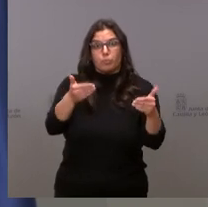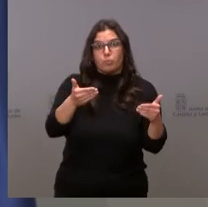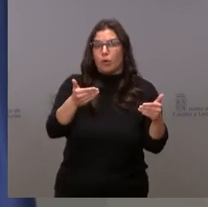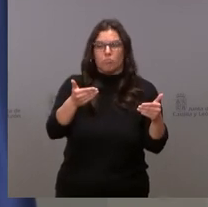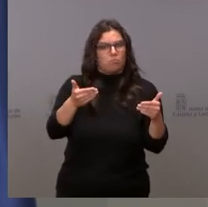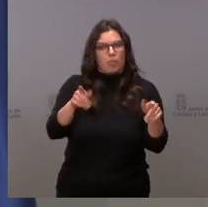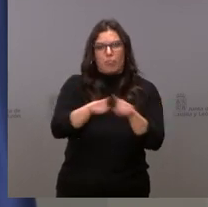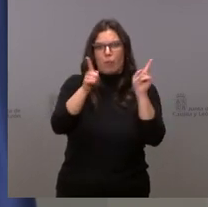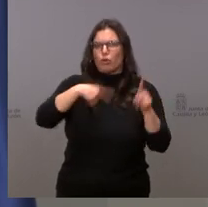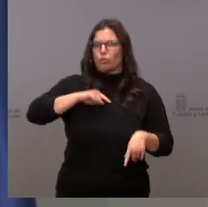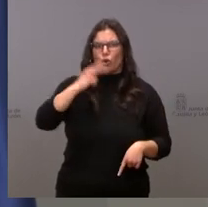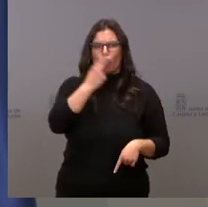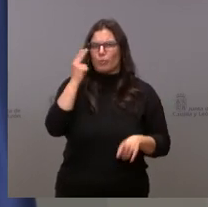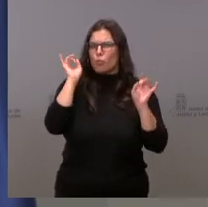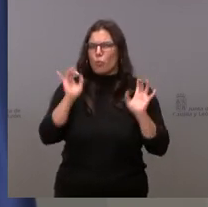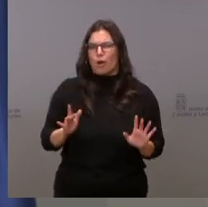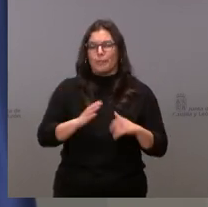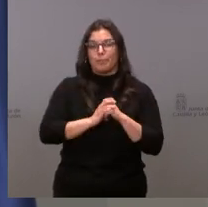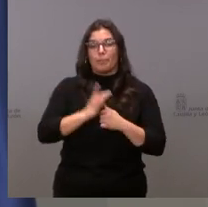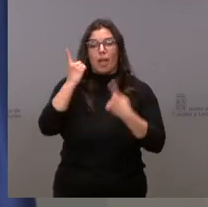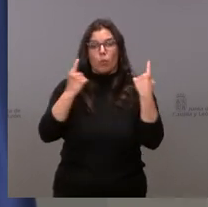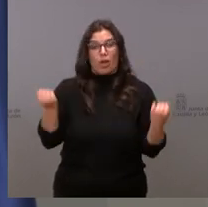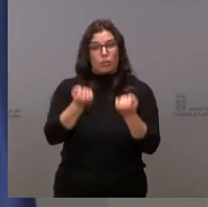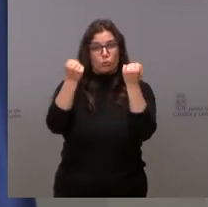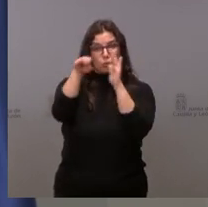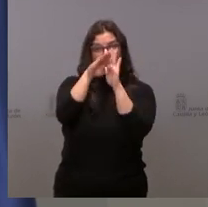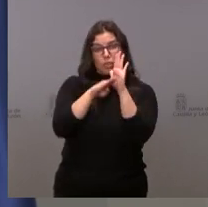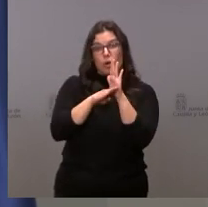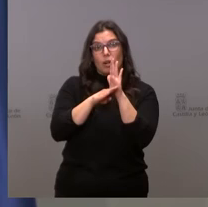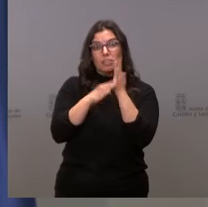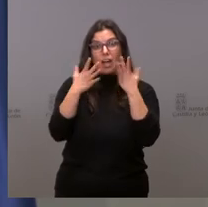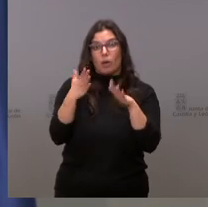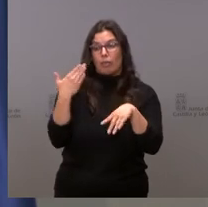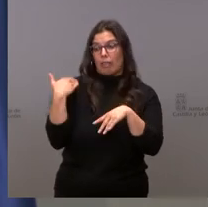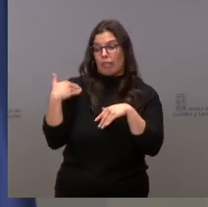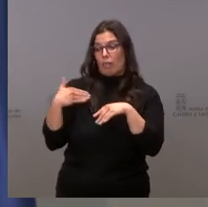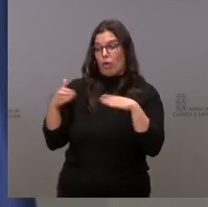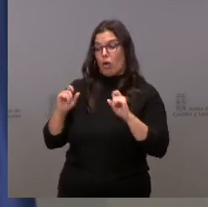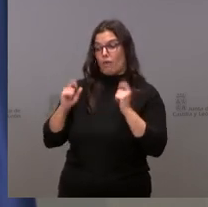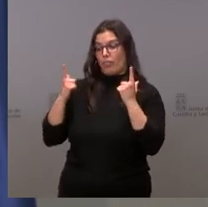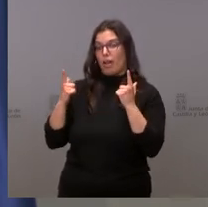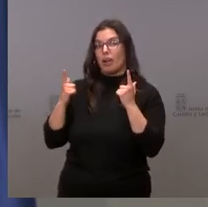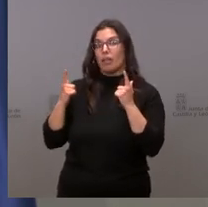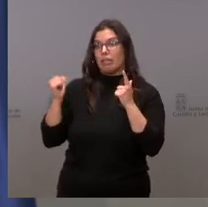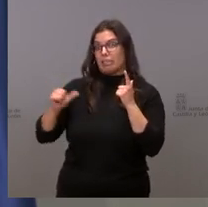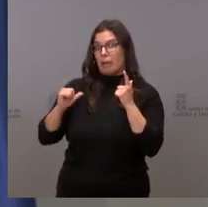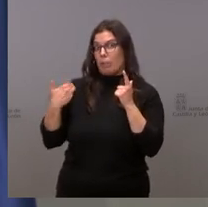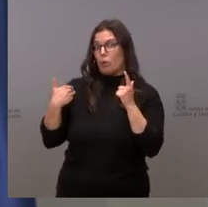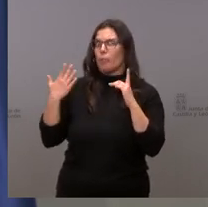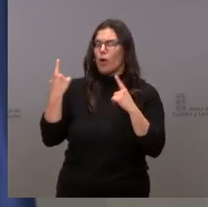compromiso con la ejecución de este plan a algunas de las actuaciones a pesar de tan solo llevar unas pocas semanas de vigencia del mismo ya se han podido realizar